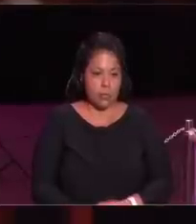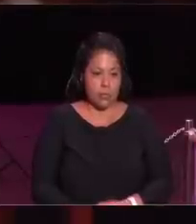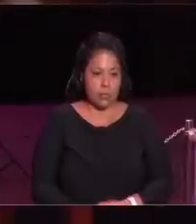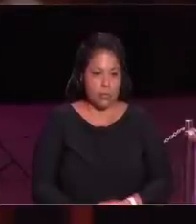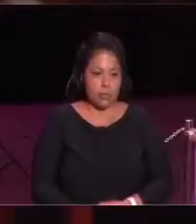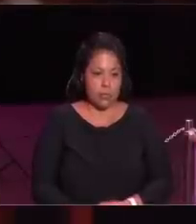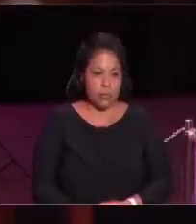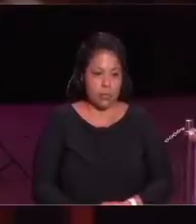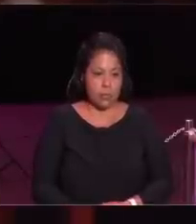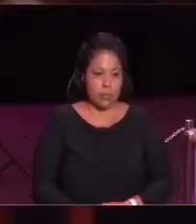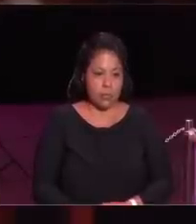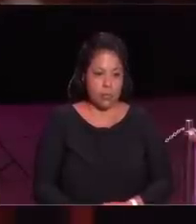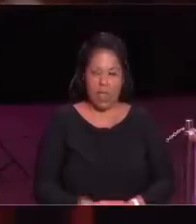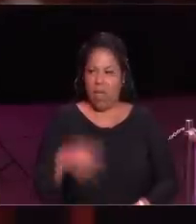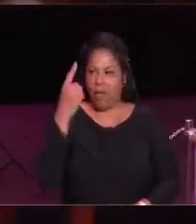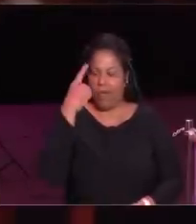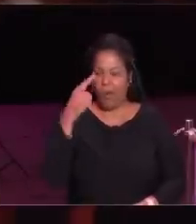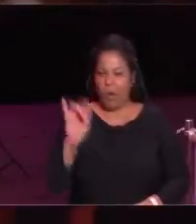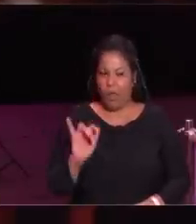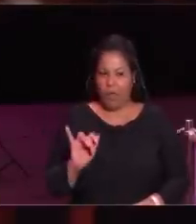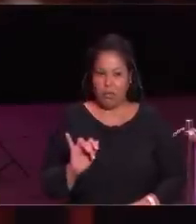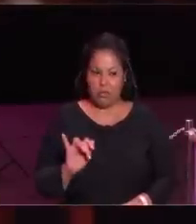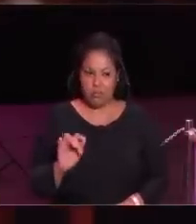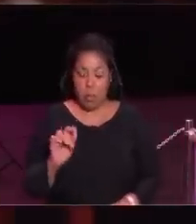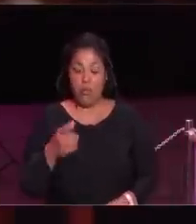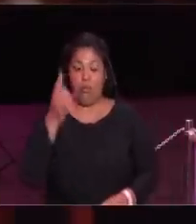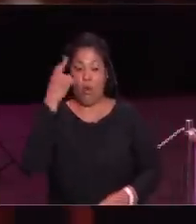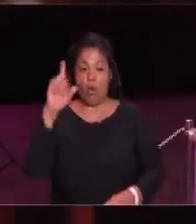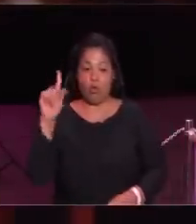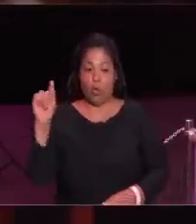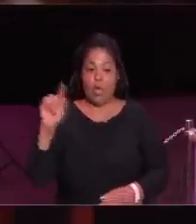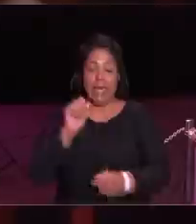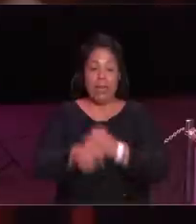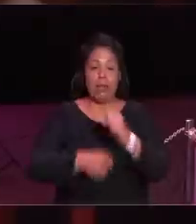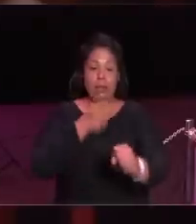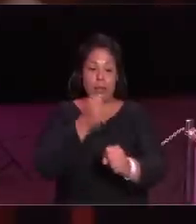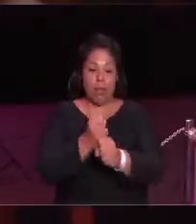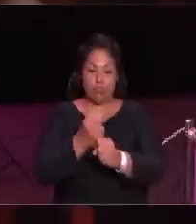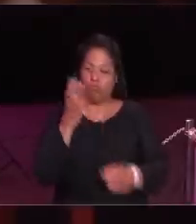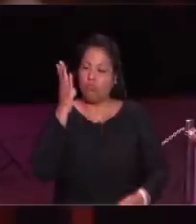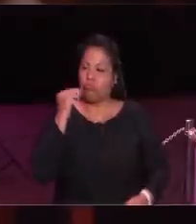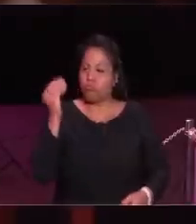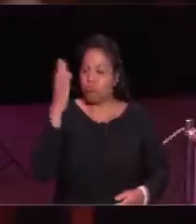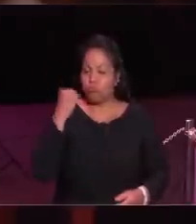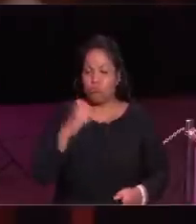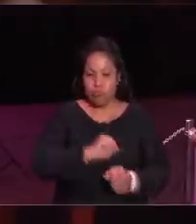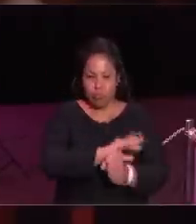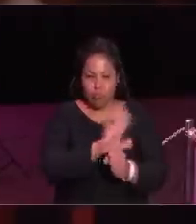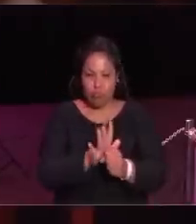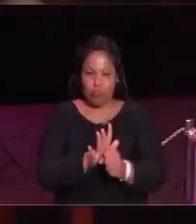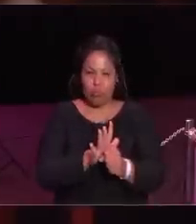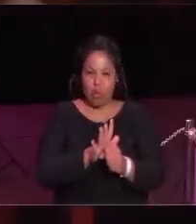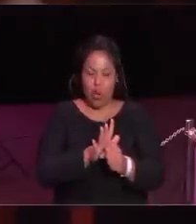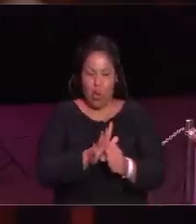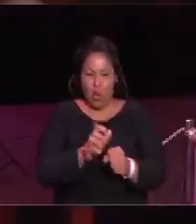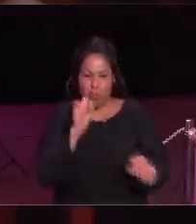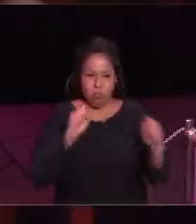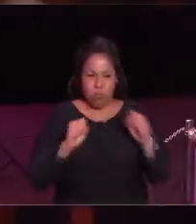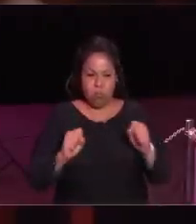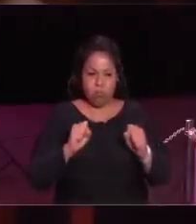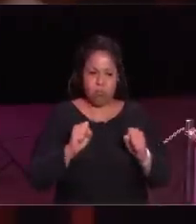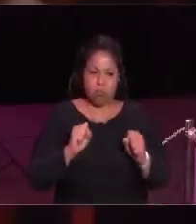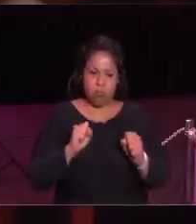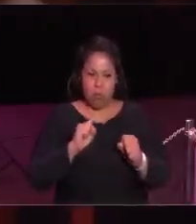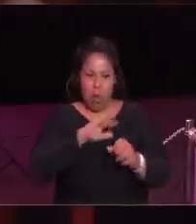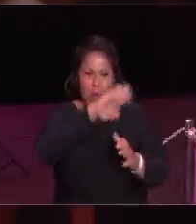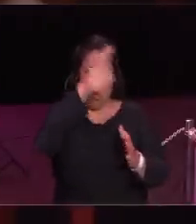For over 20 months, we experienced a pandemic that shook the world. Durante más de